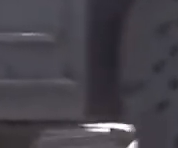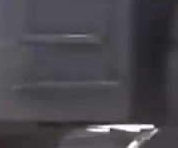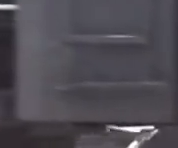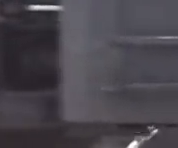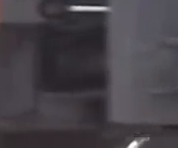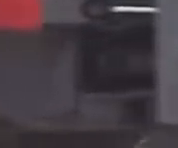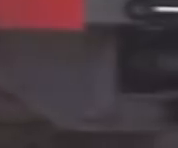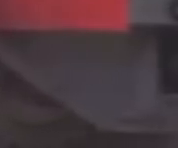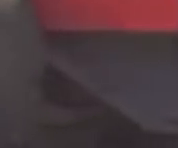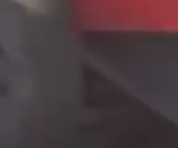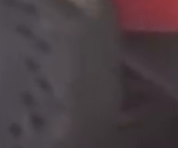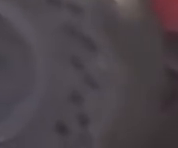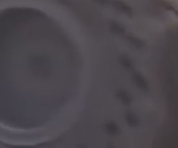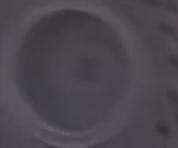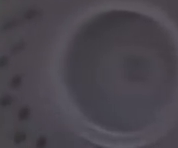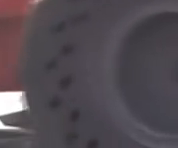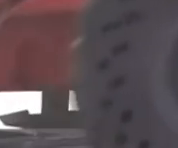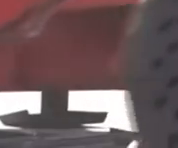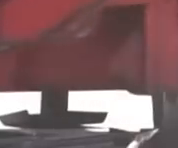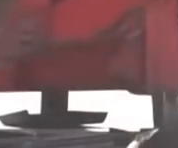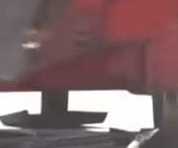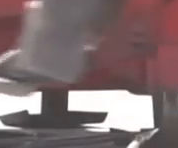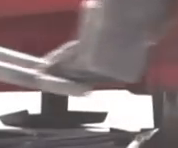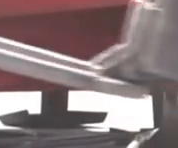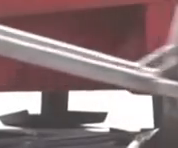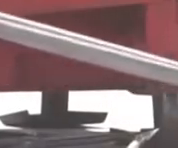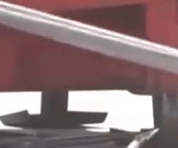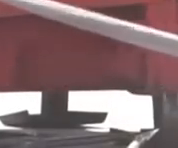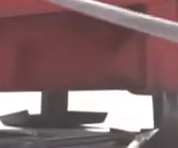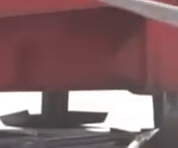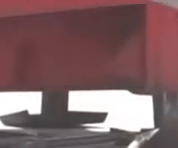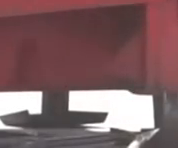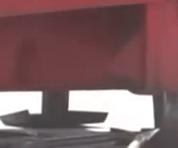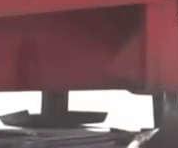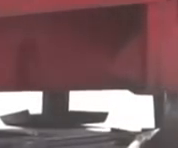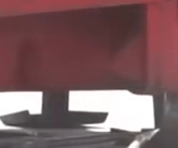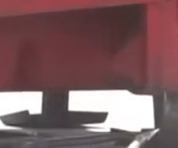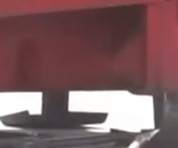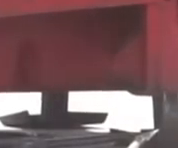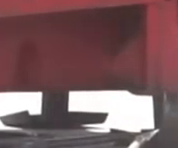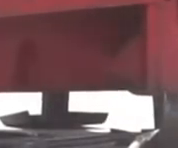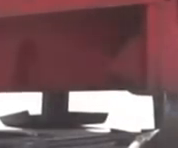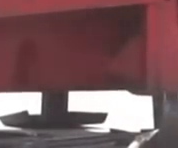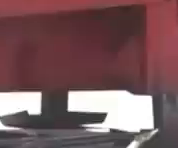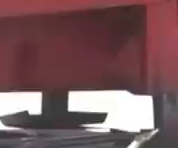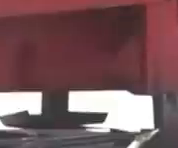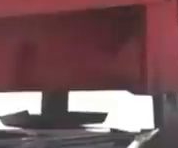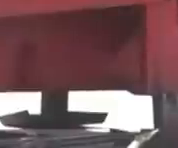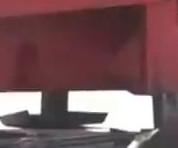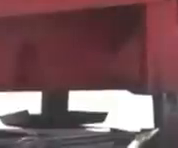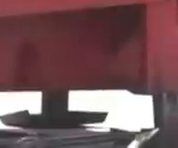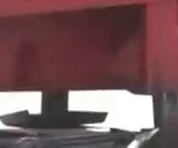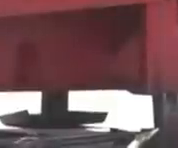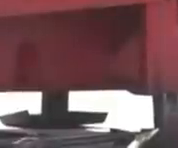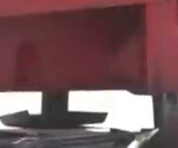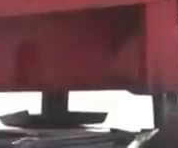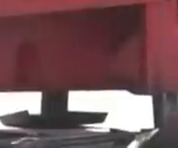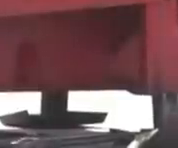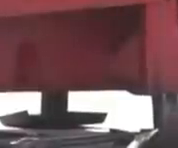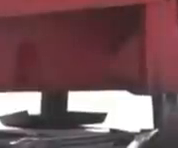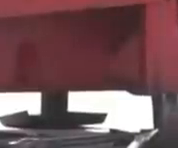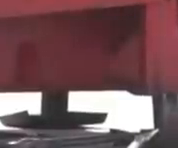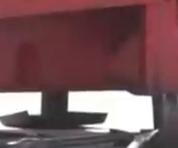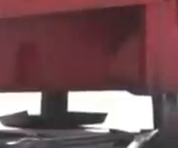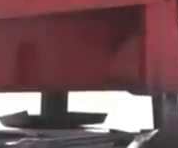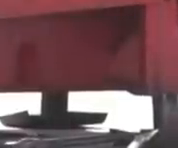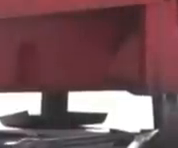los microbuses con este bono de sustitución. ¿En qué queremos, a dónde queremos llegar? A que todo el